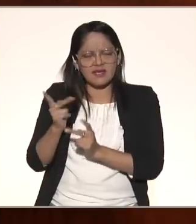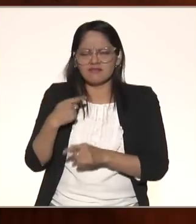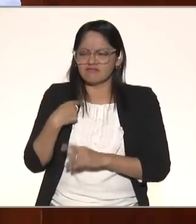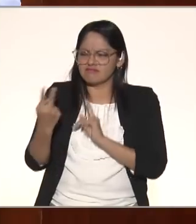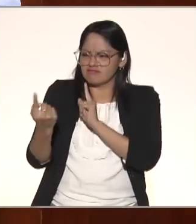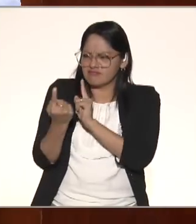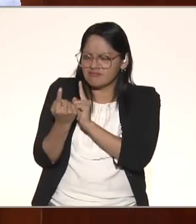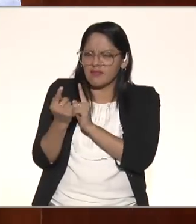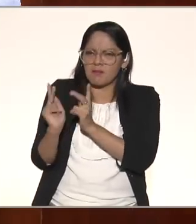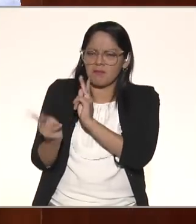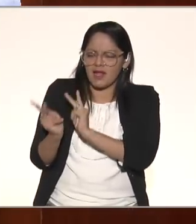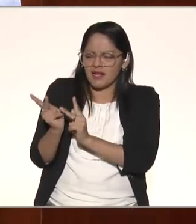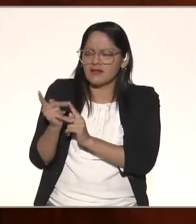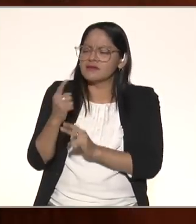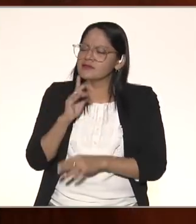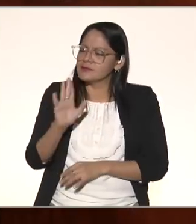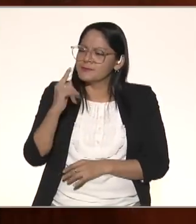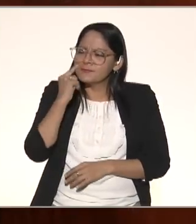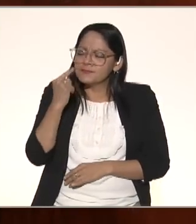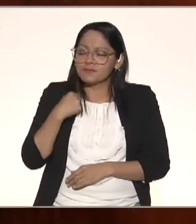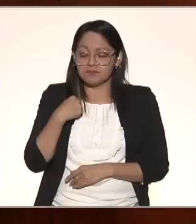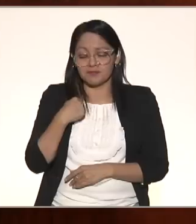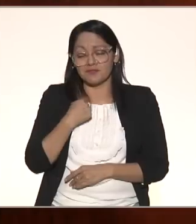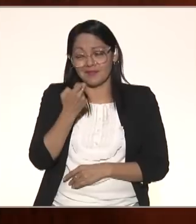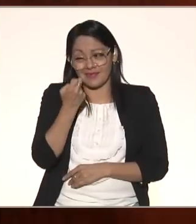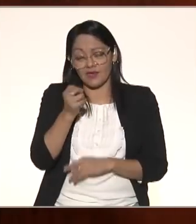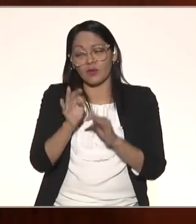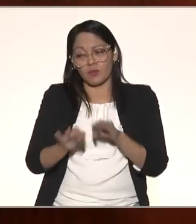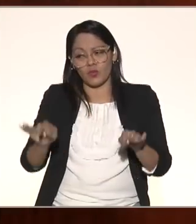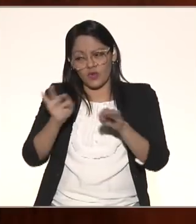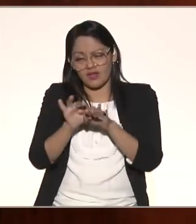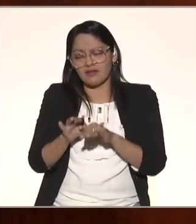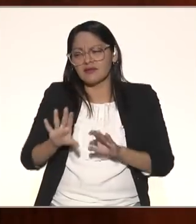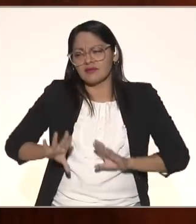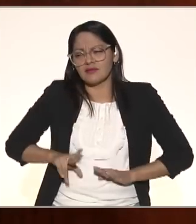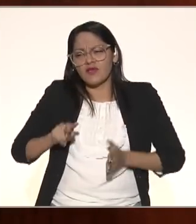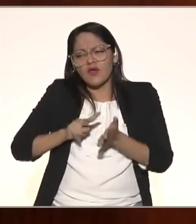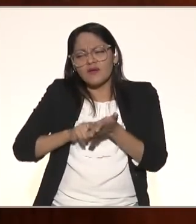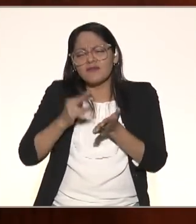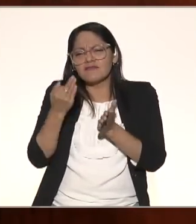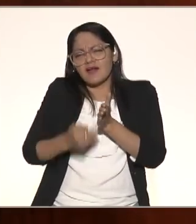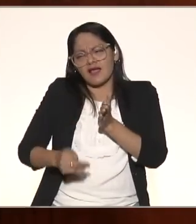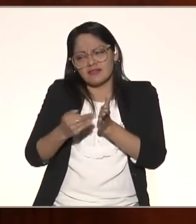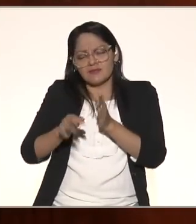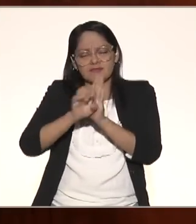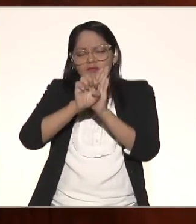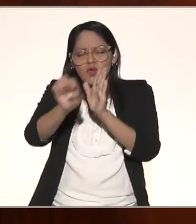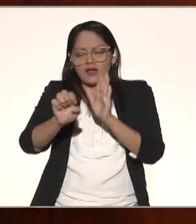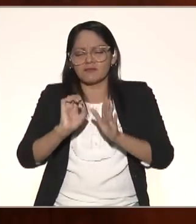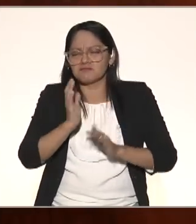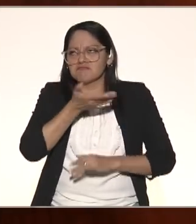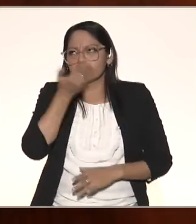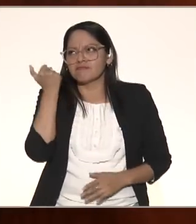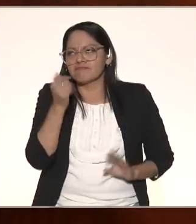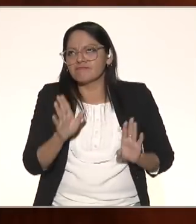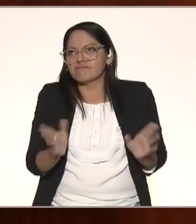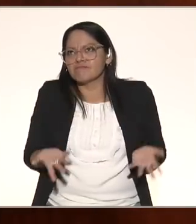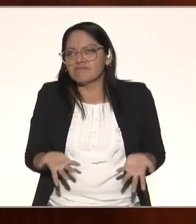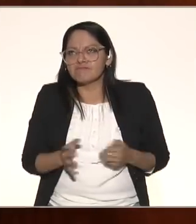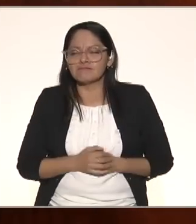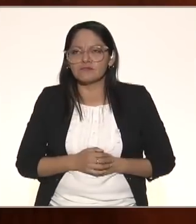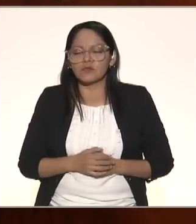verificando, oye, para mí esto es importante, esto está falto de valor. Por ejemplo, no sé, o sea, no